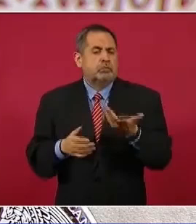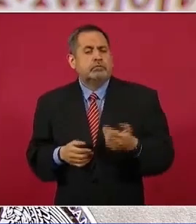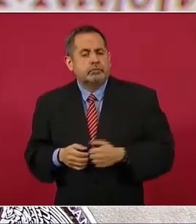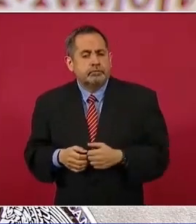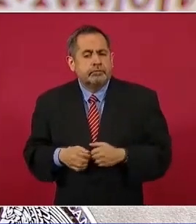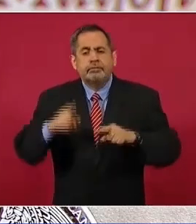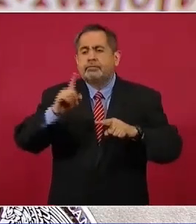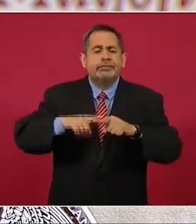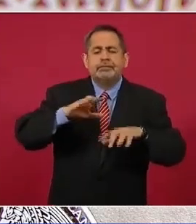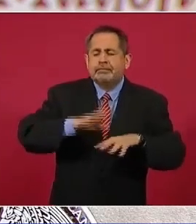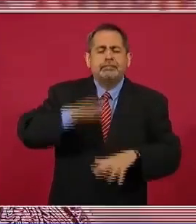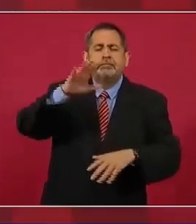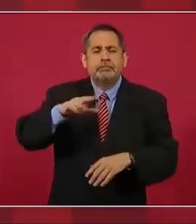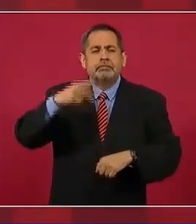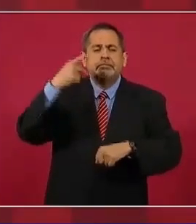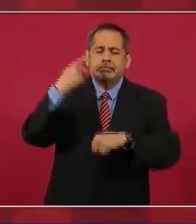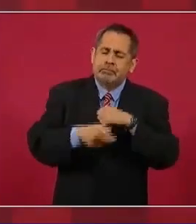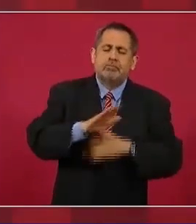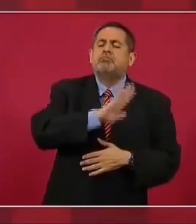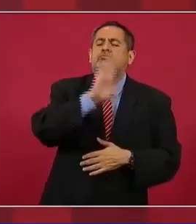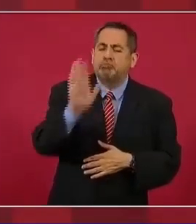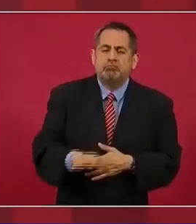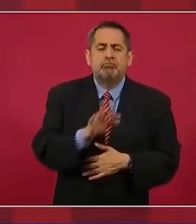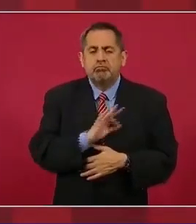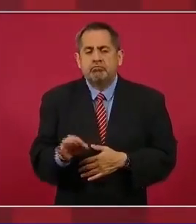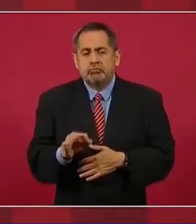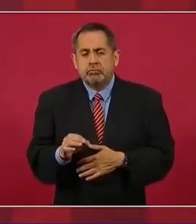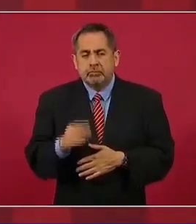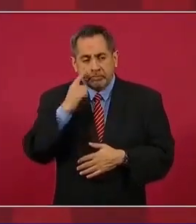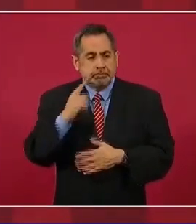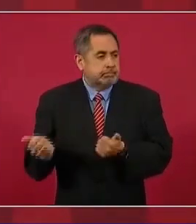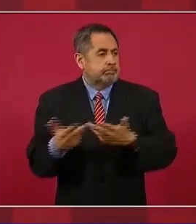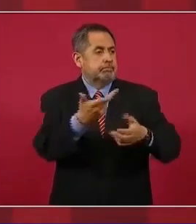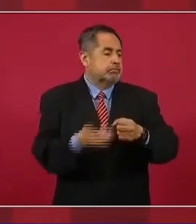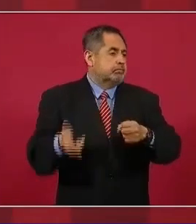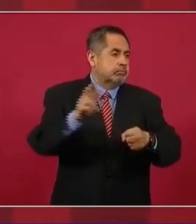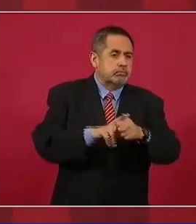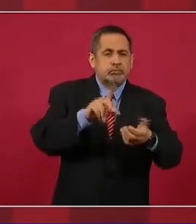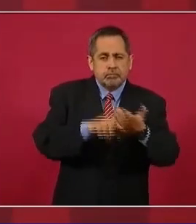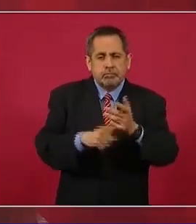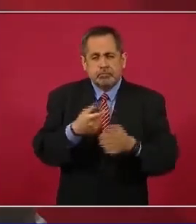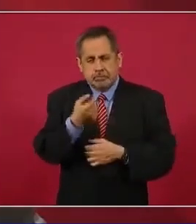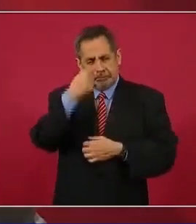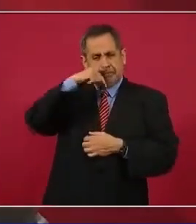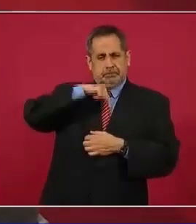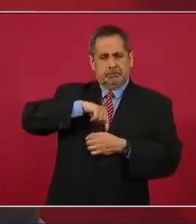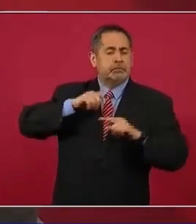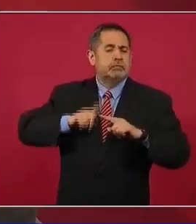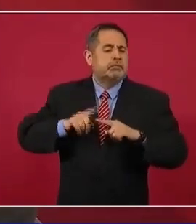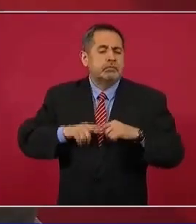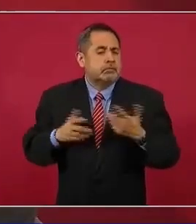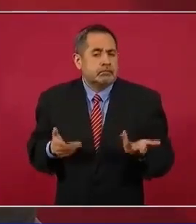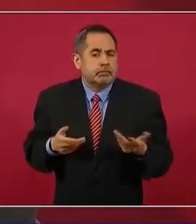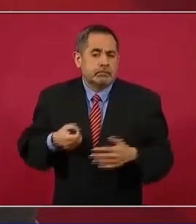¿quién tiene la mayor probabilidad de morir o de resultar hospitalizada o de requerir intubación? Las